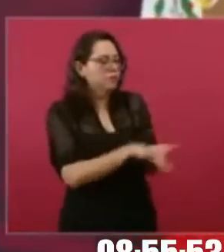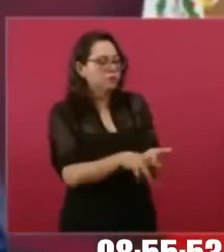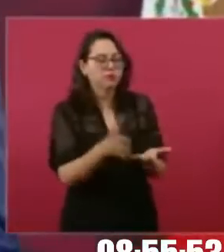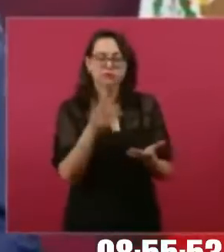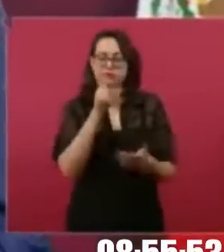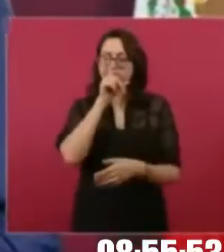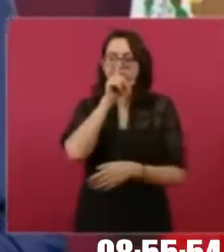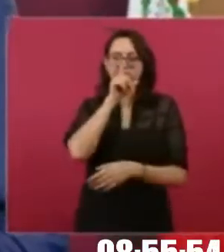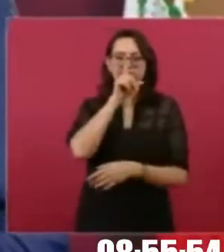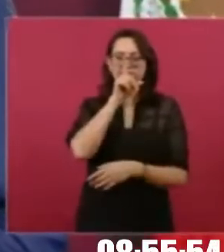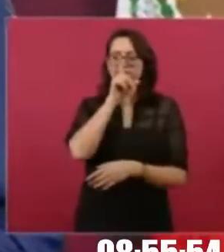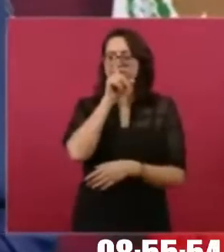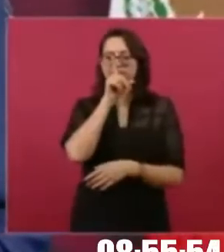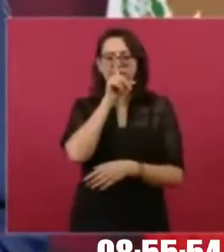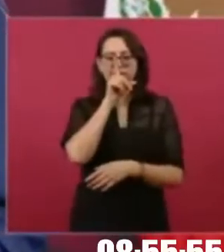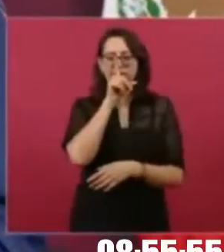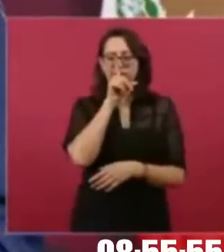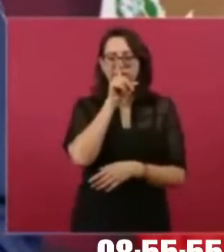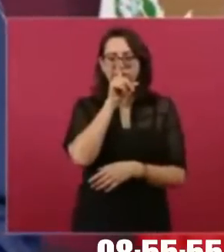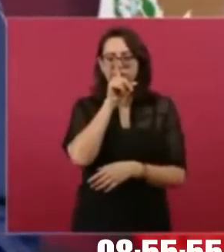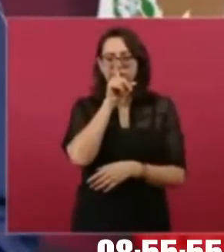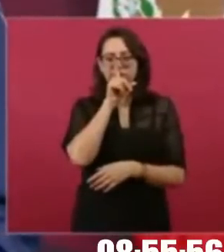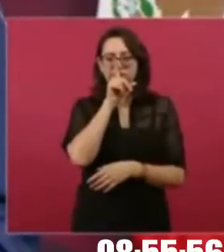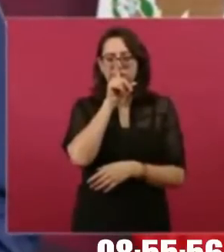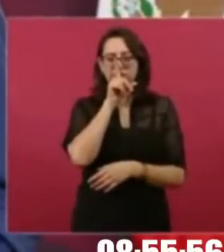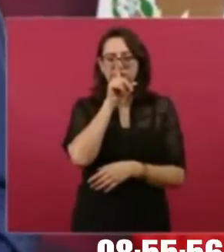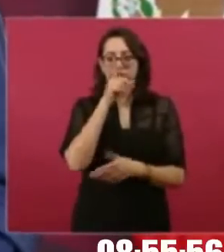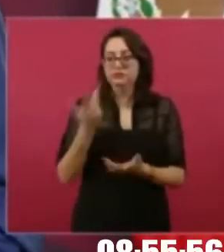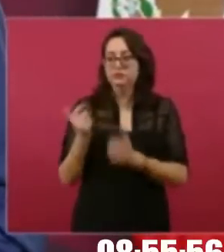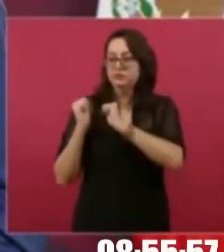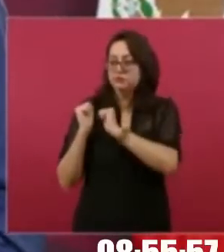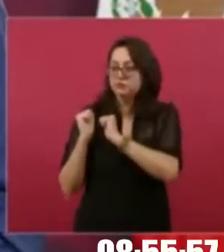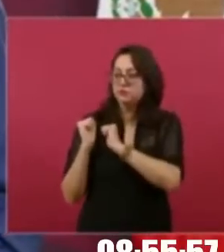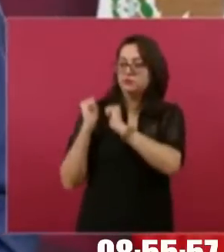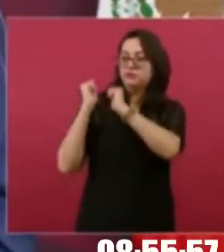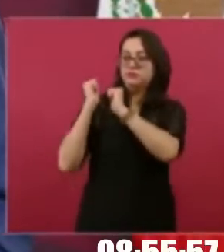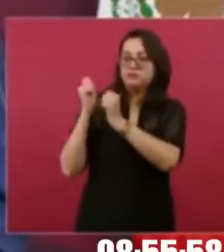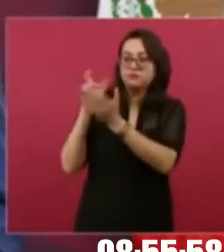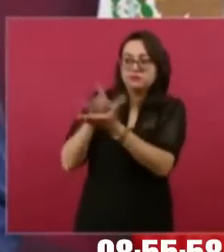sin cómo le llaman cargada